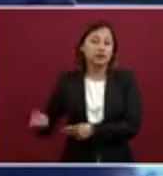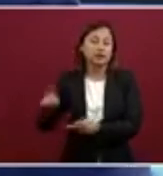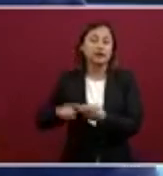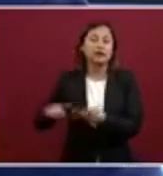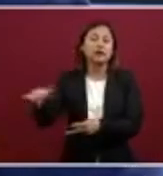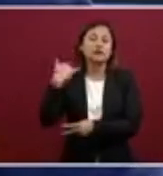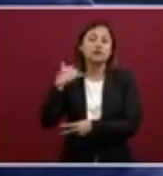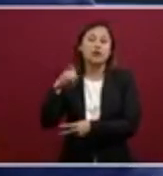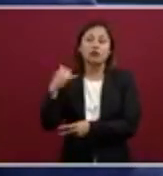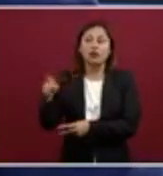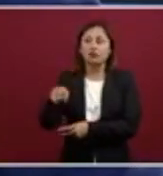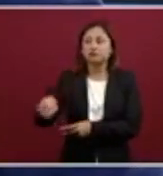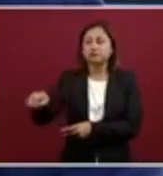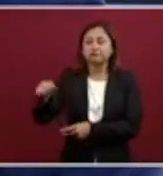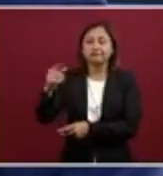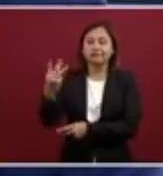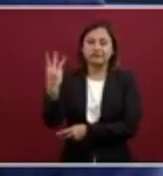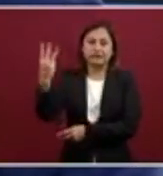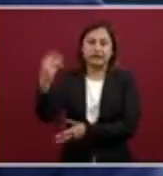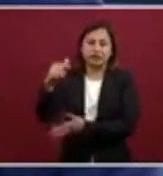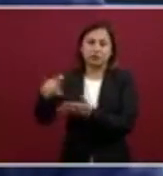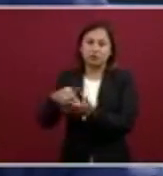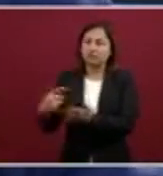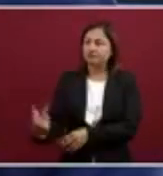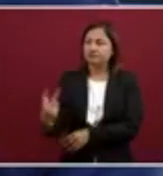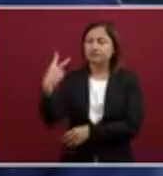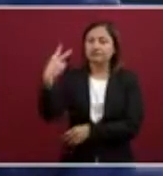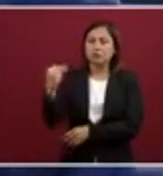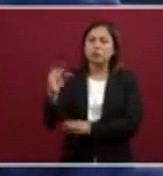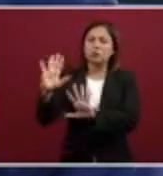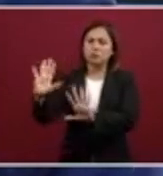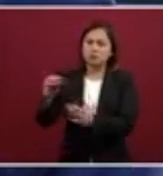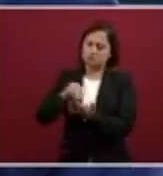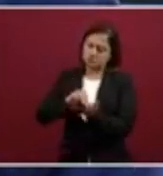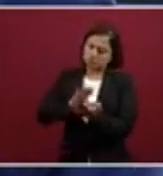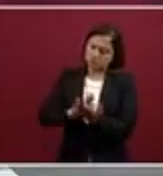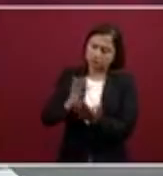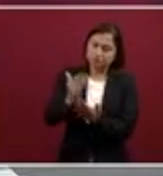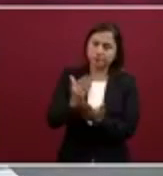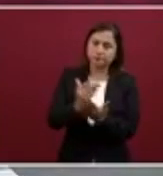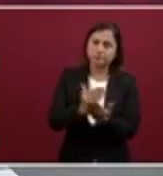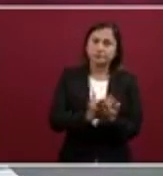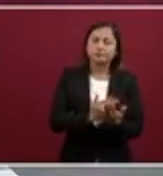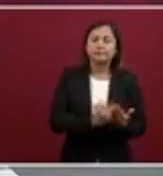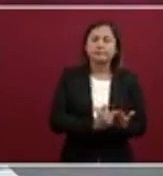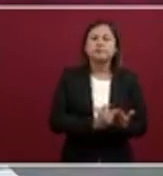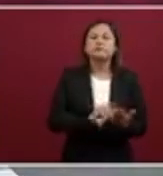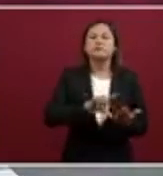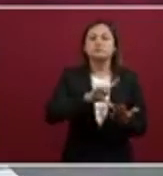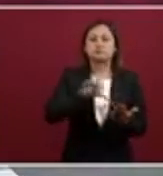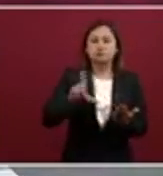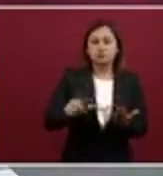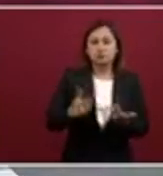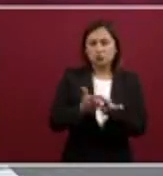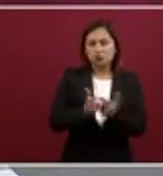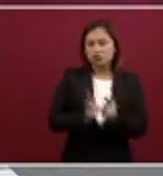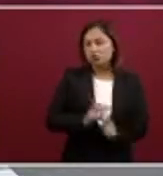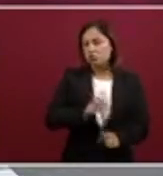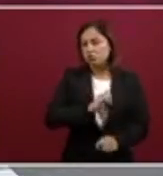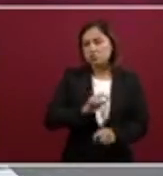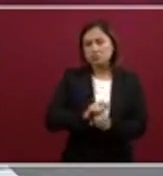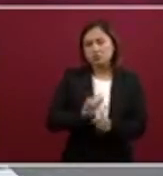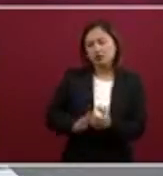que no nos permitió la verificación, y que los estamos acumulando, ya descargando a Rendichicas para un operativo especial con